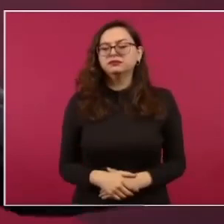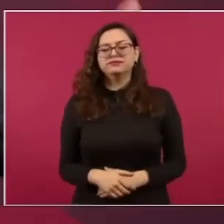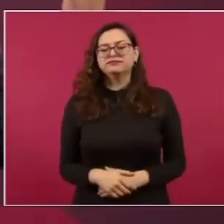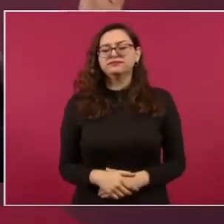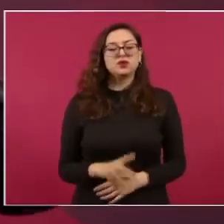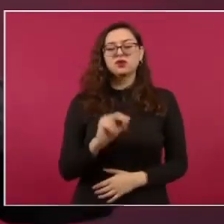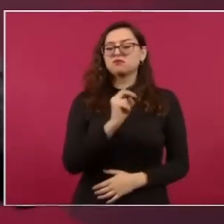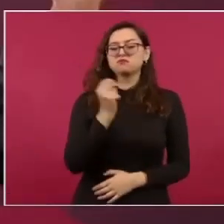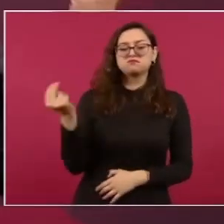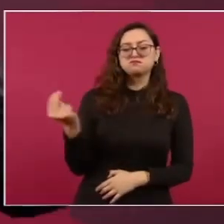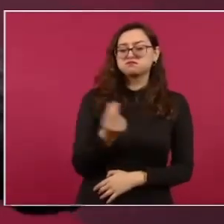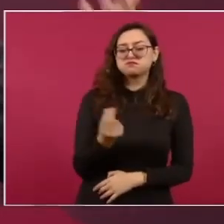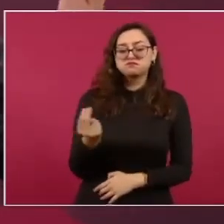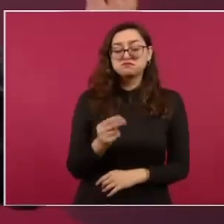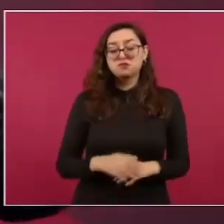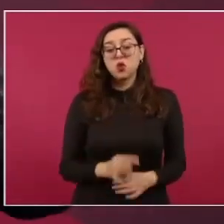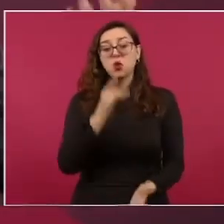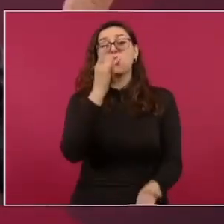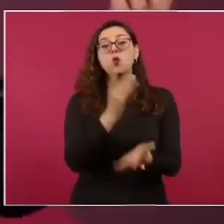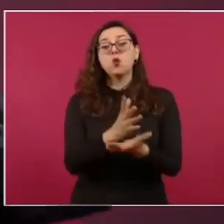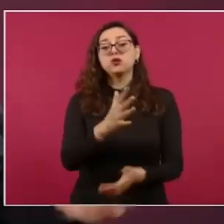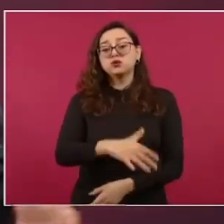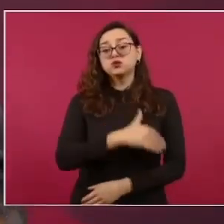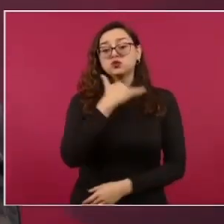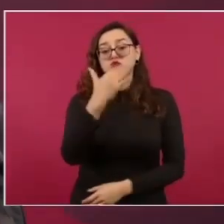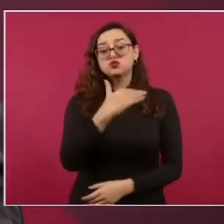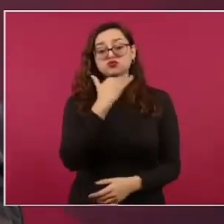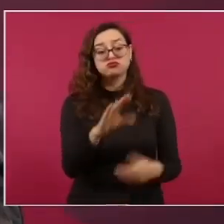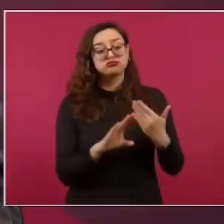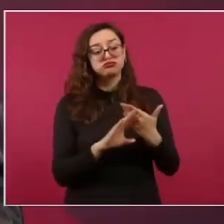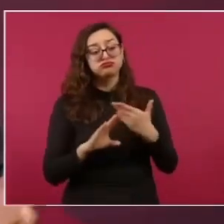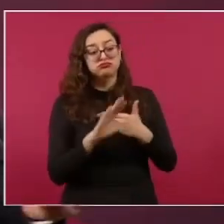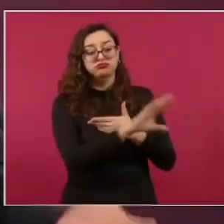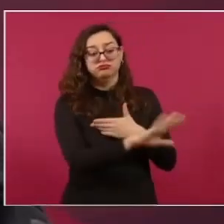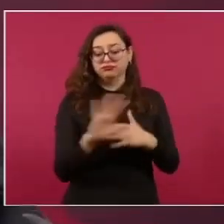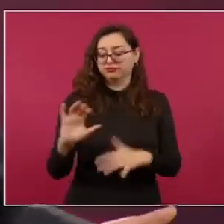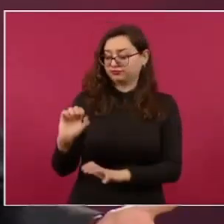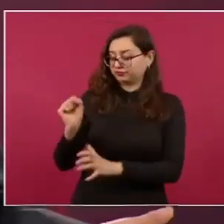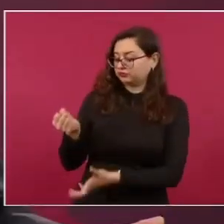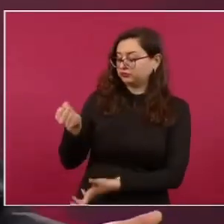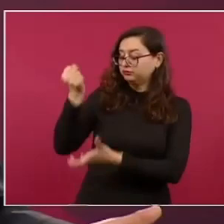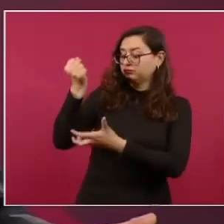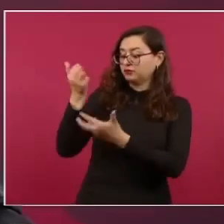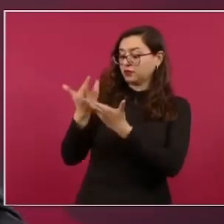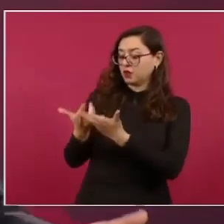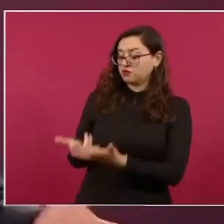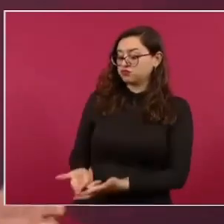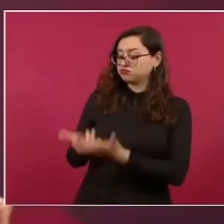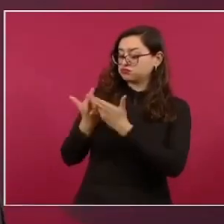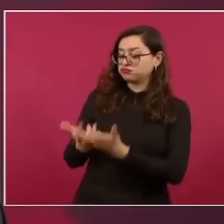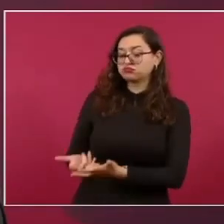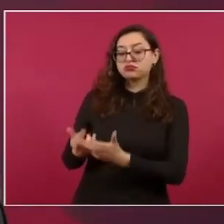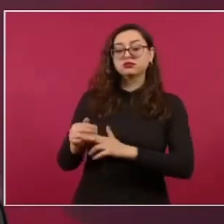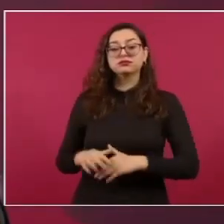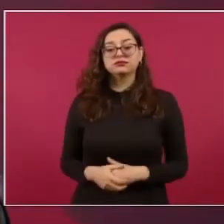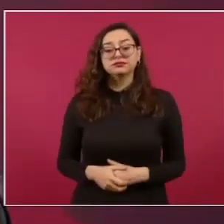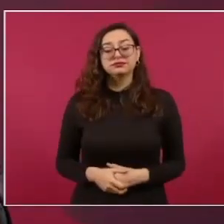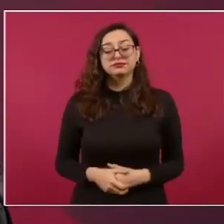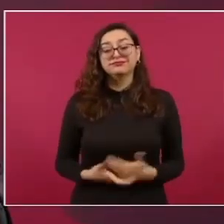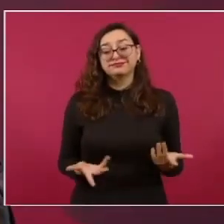se tienen recursos suficientes. Pues todo esto es nuestro